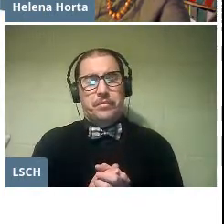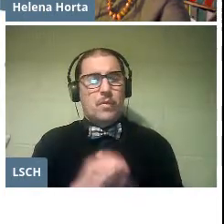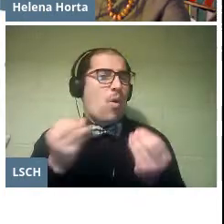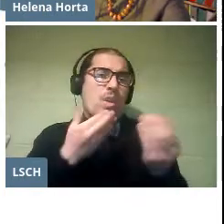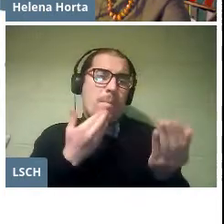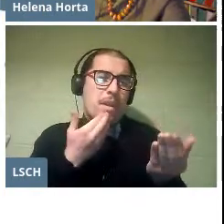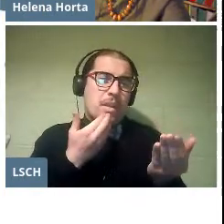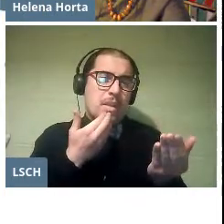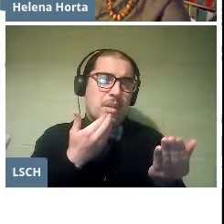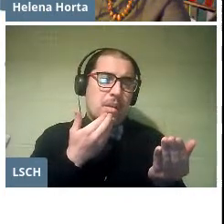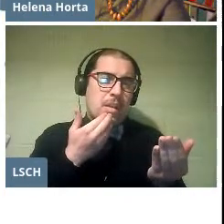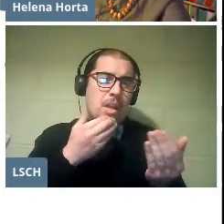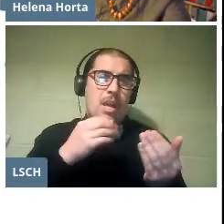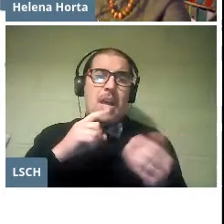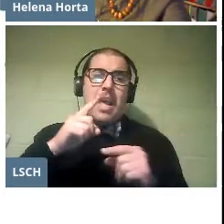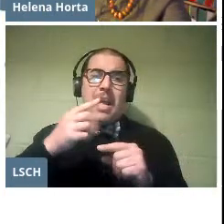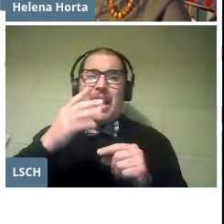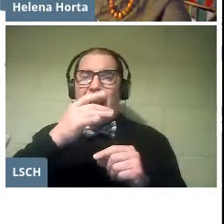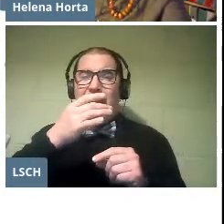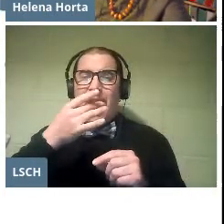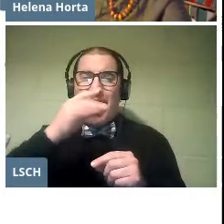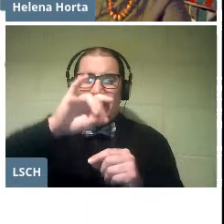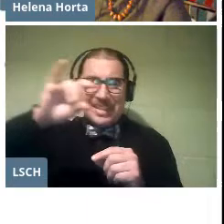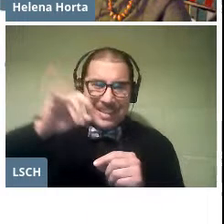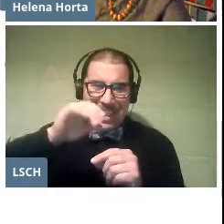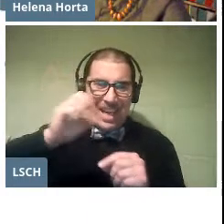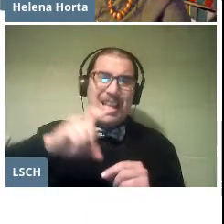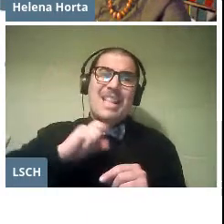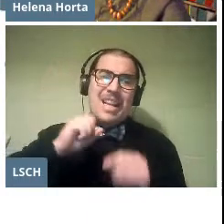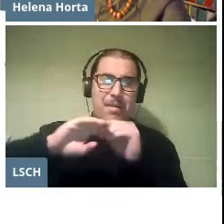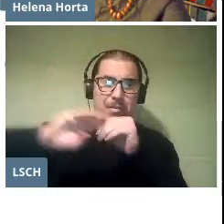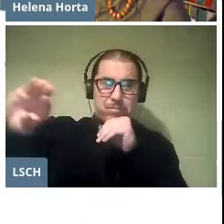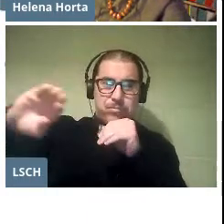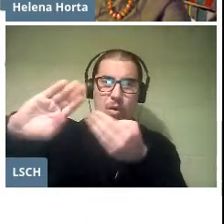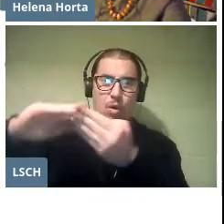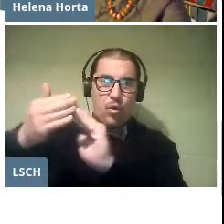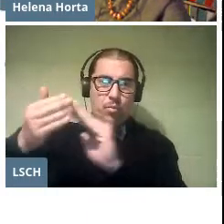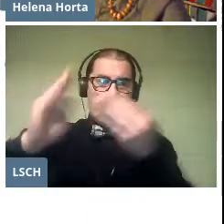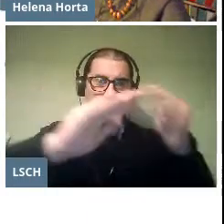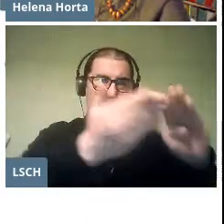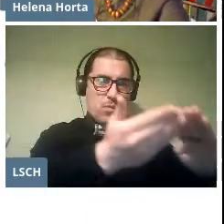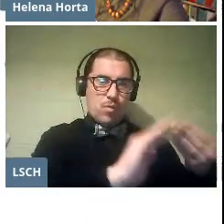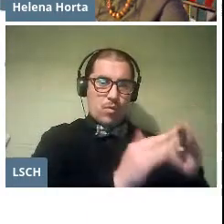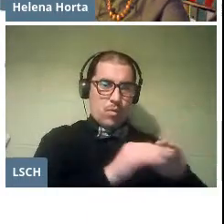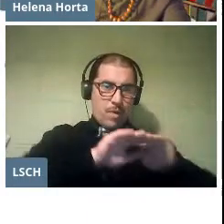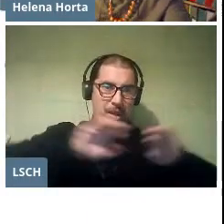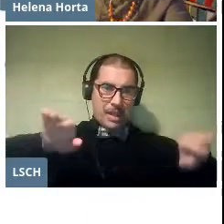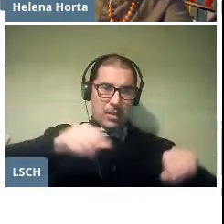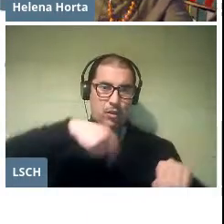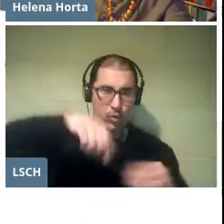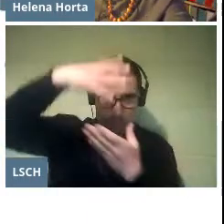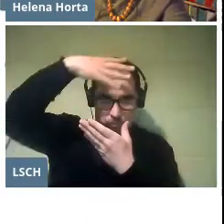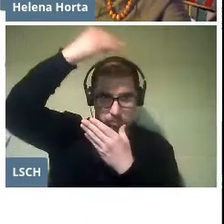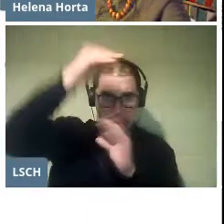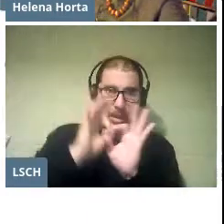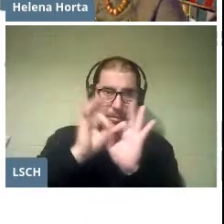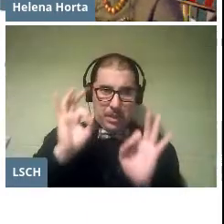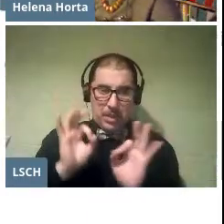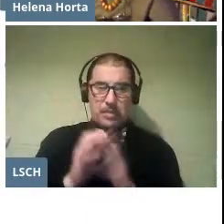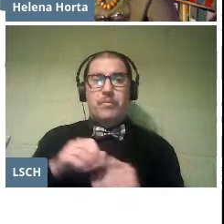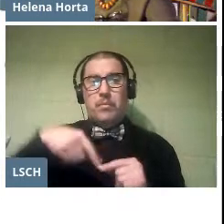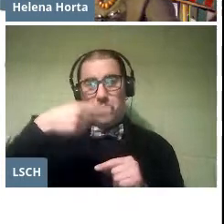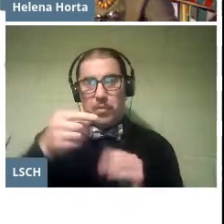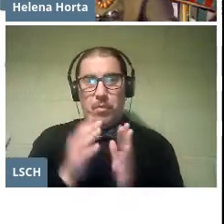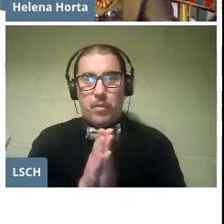el mismo Salar de Atacama, donde nada de esto se conocía. La próxima, por